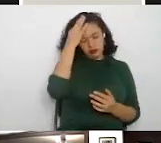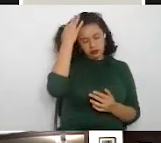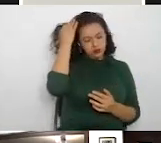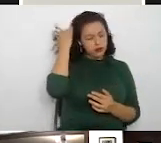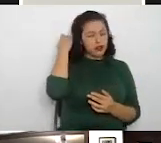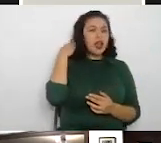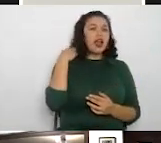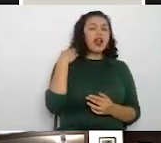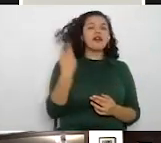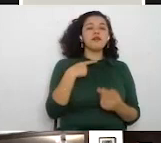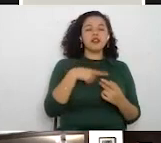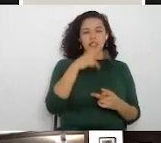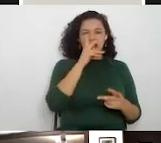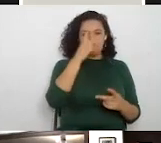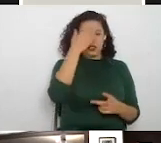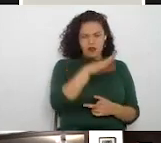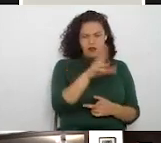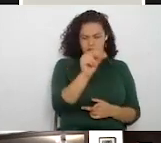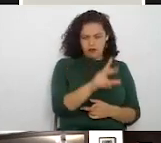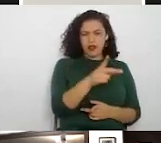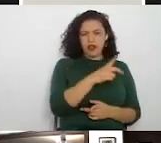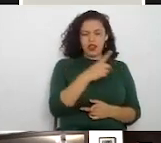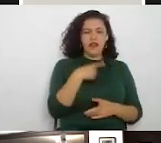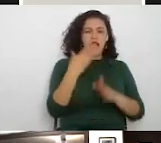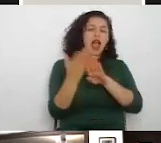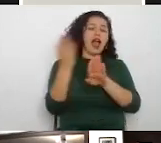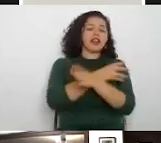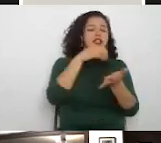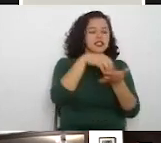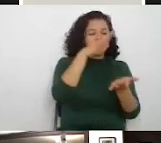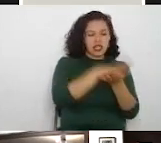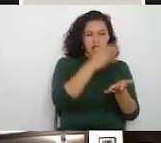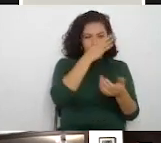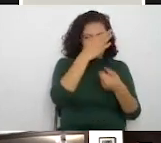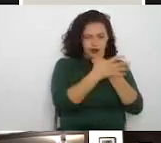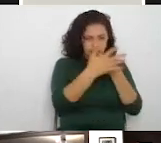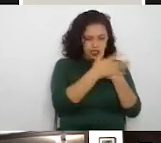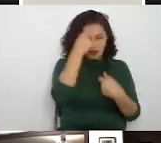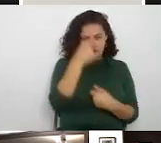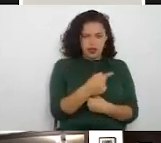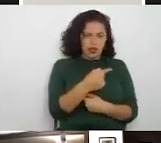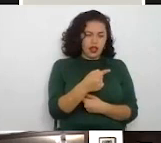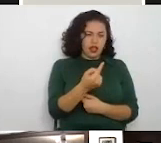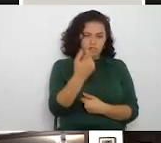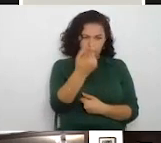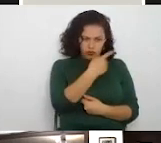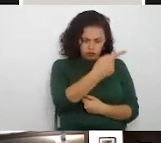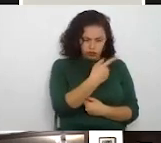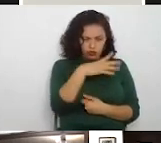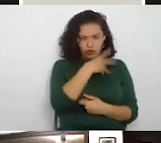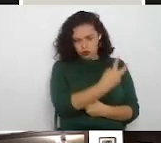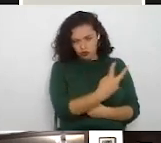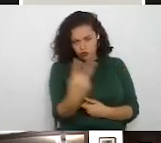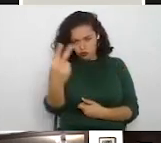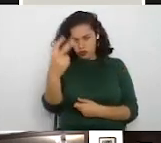vamos a entrevistar. Concertar, por lo tanto, previamente la cita, ¿sí? Para que se sepa que vamos a ir y nos esperan a una